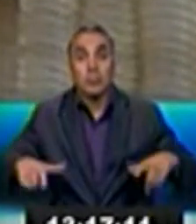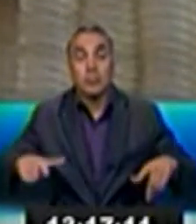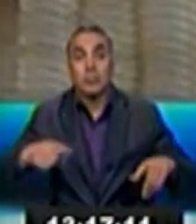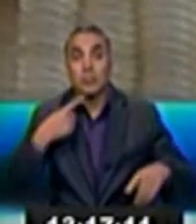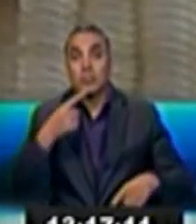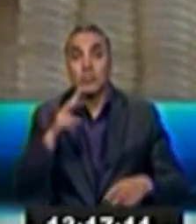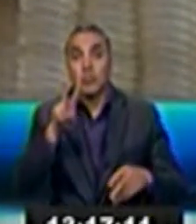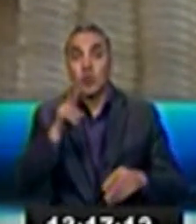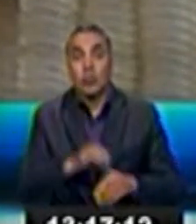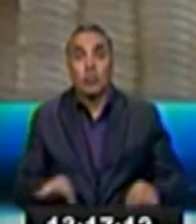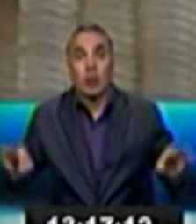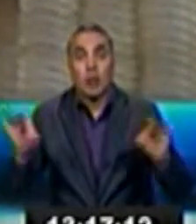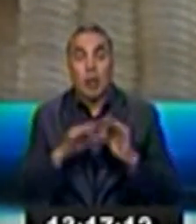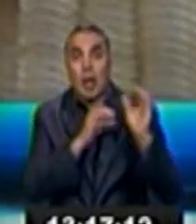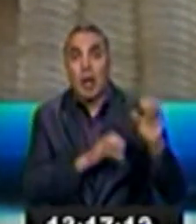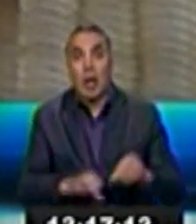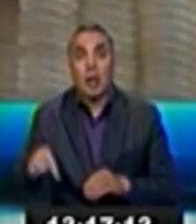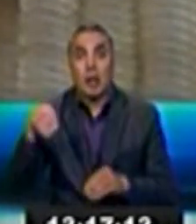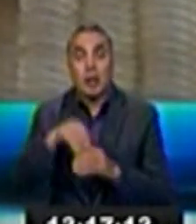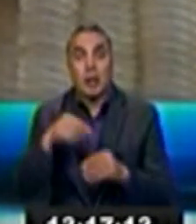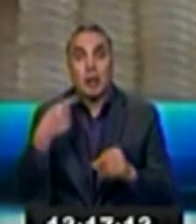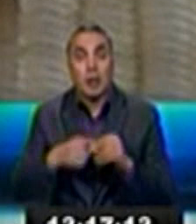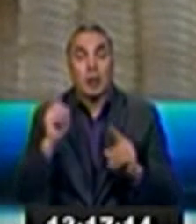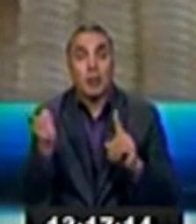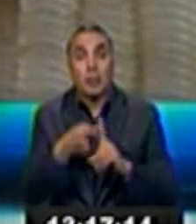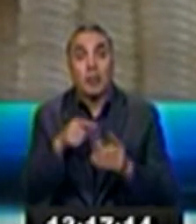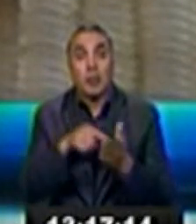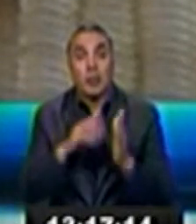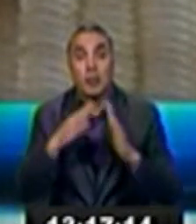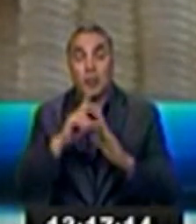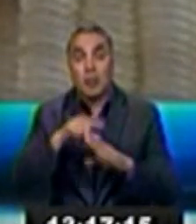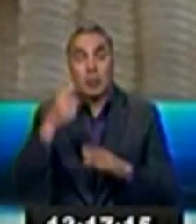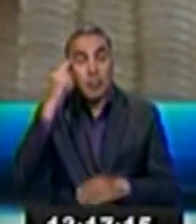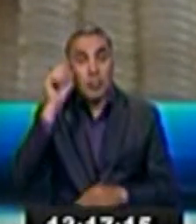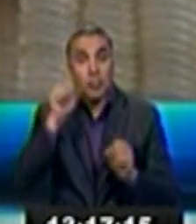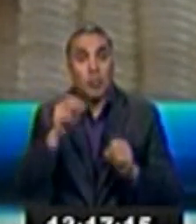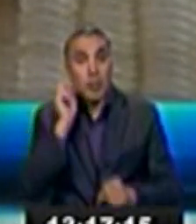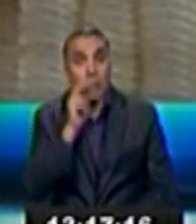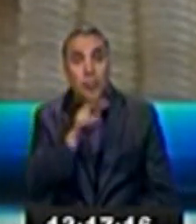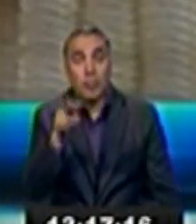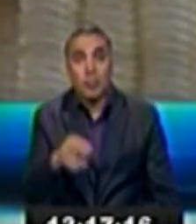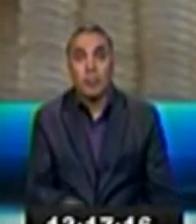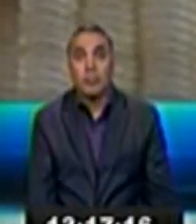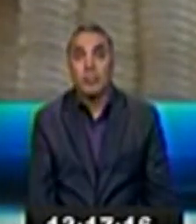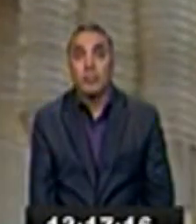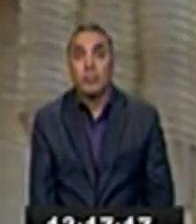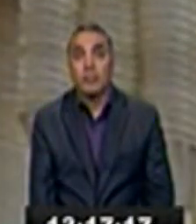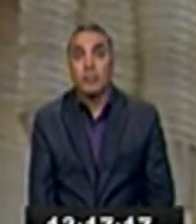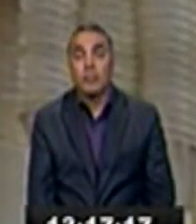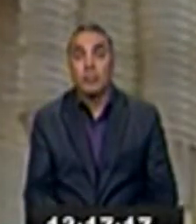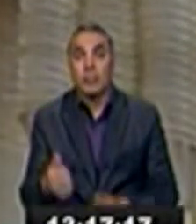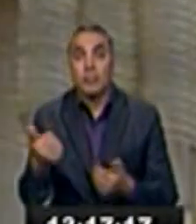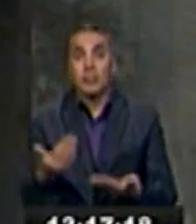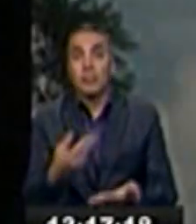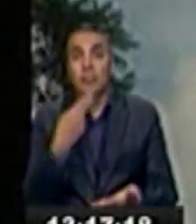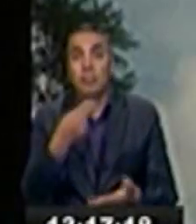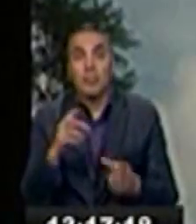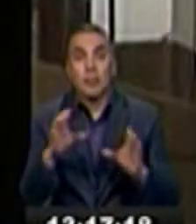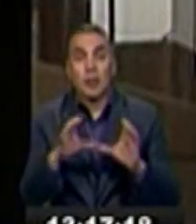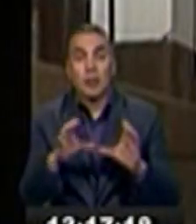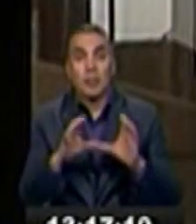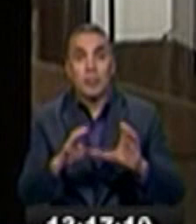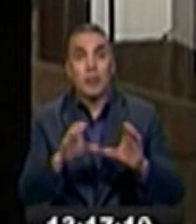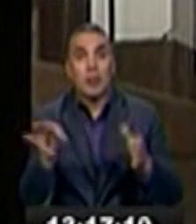dos importantes actividades aquí en Quito. Primero, en el Palacio de Carondelet, como ustedes van a observar en imágenes, recibió las cartas credenciales de